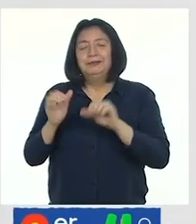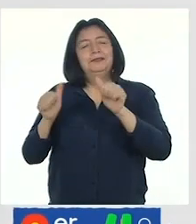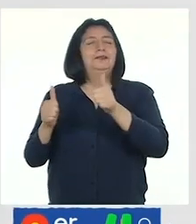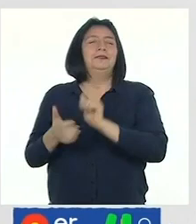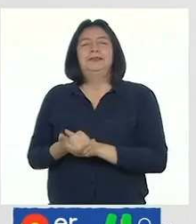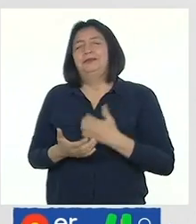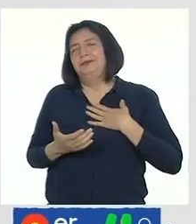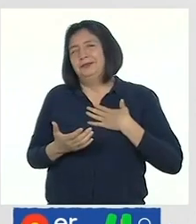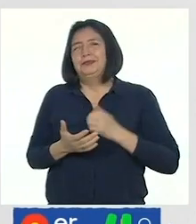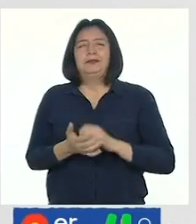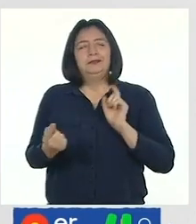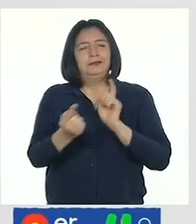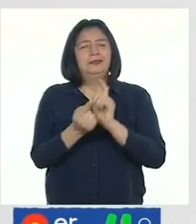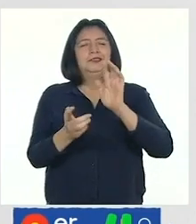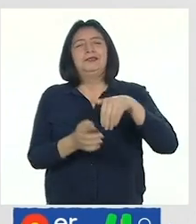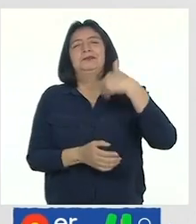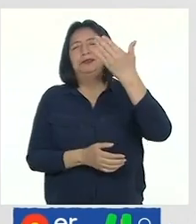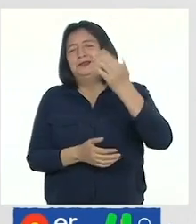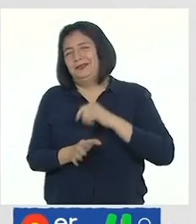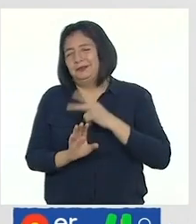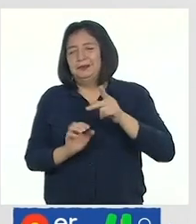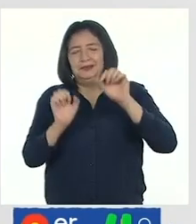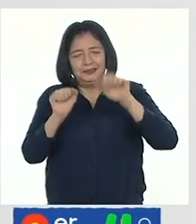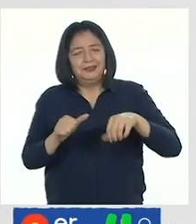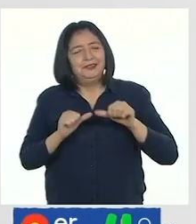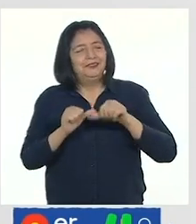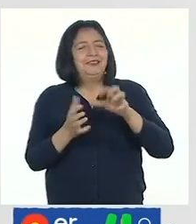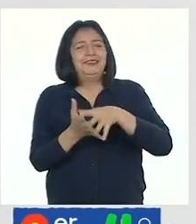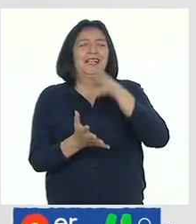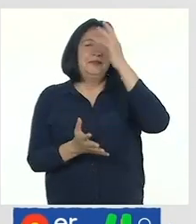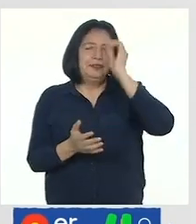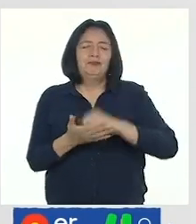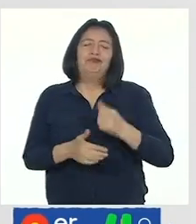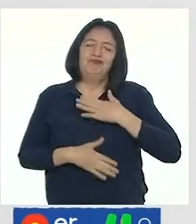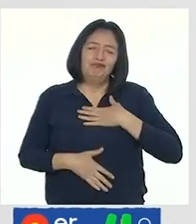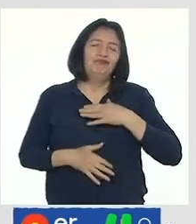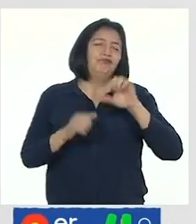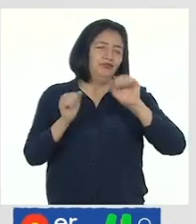también. Nos vemos en el siguiente programa para seguir aprendiendo y